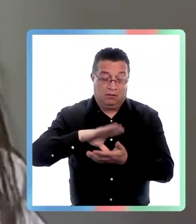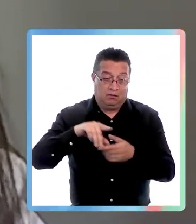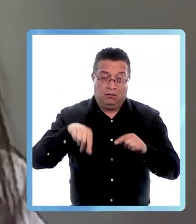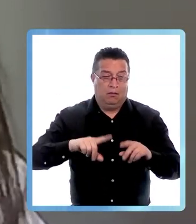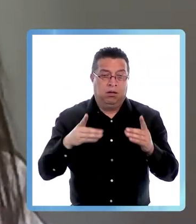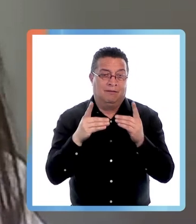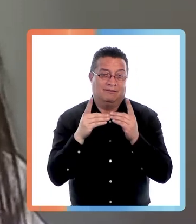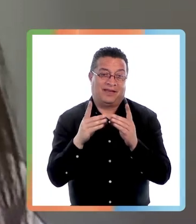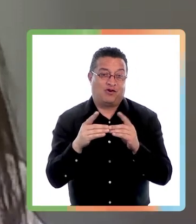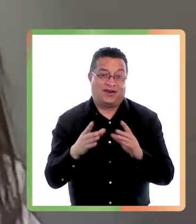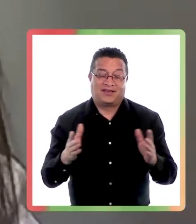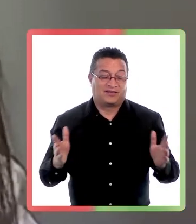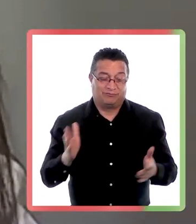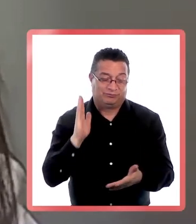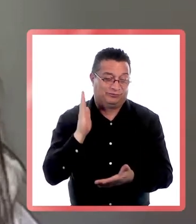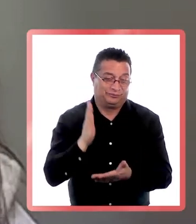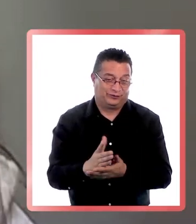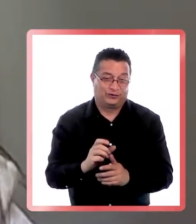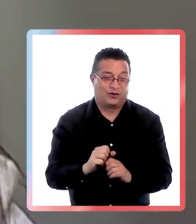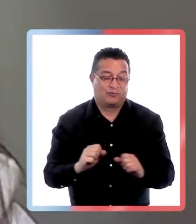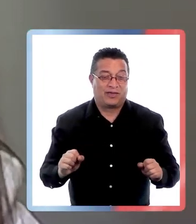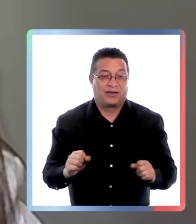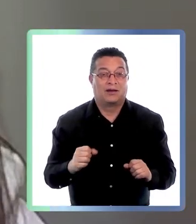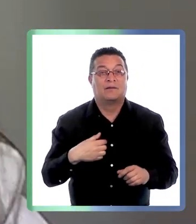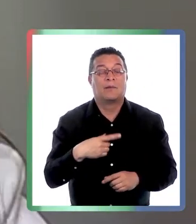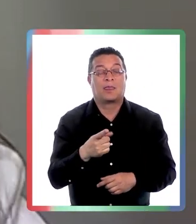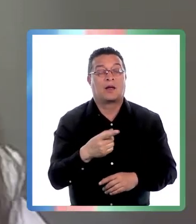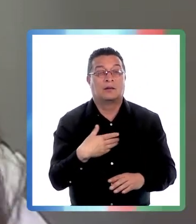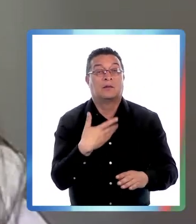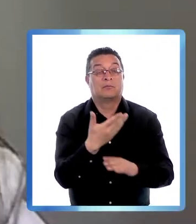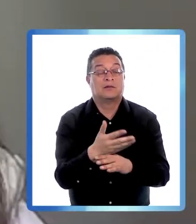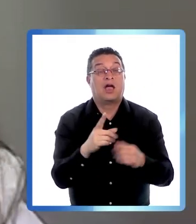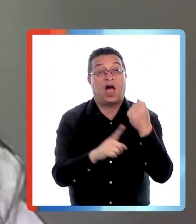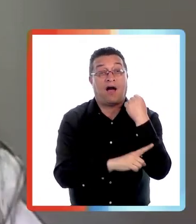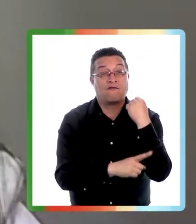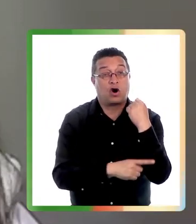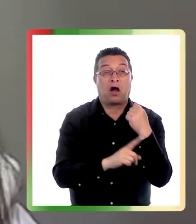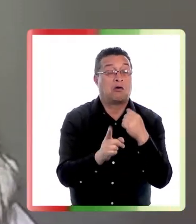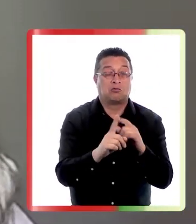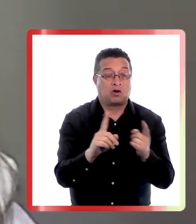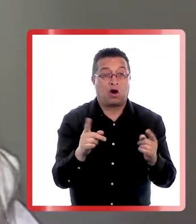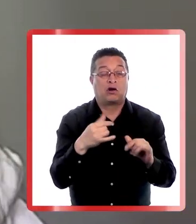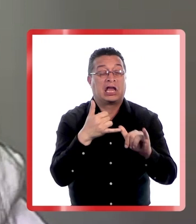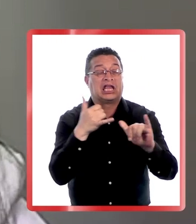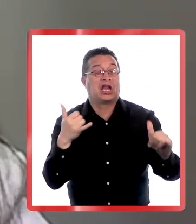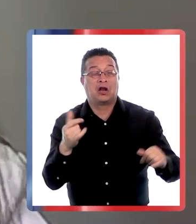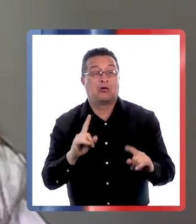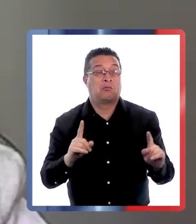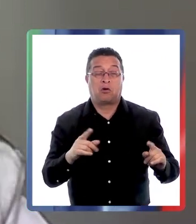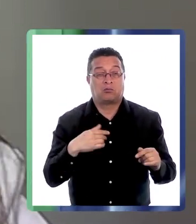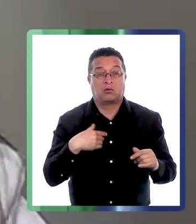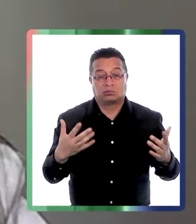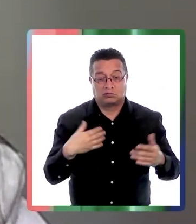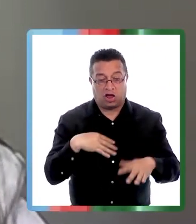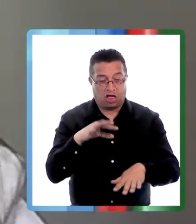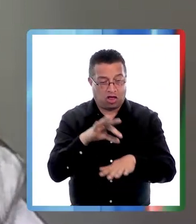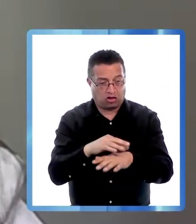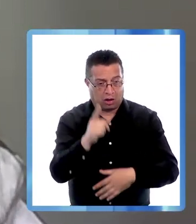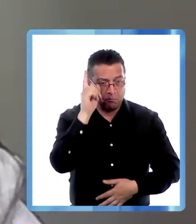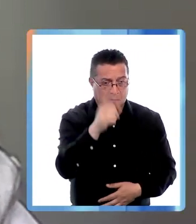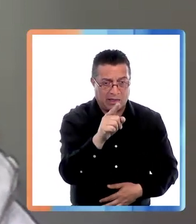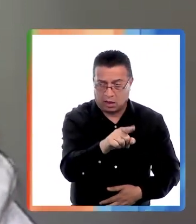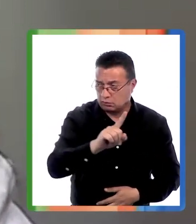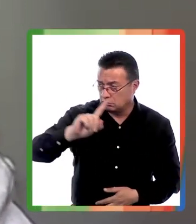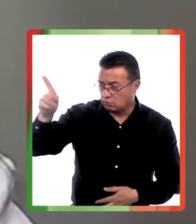país democrático, yo creo. No se lo piden a los abogados, no se lo piden a los ingenieros. ¿Cómo uno va a obligar a